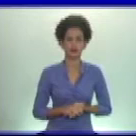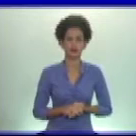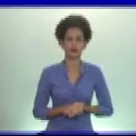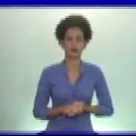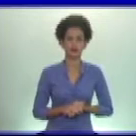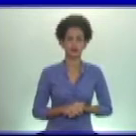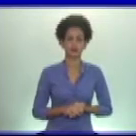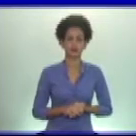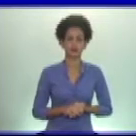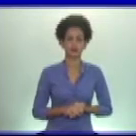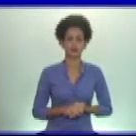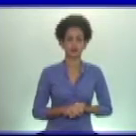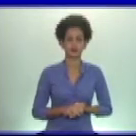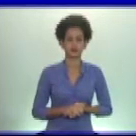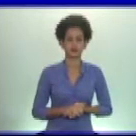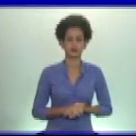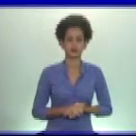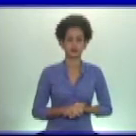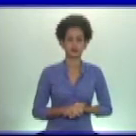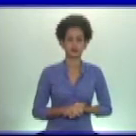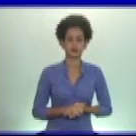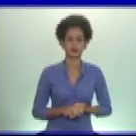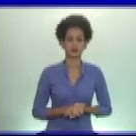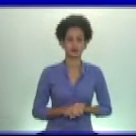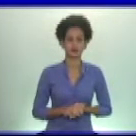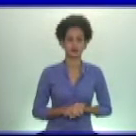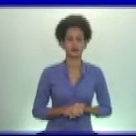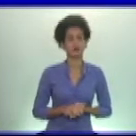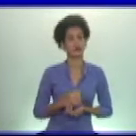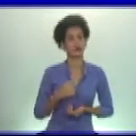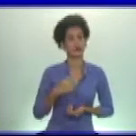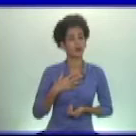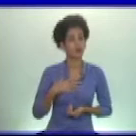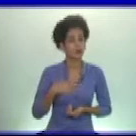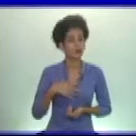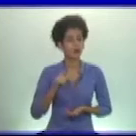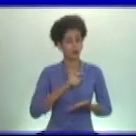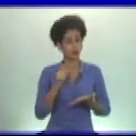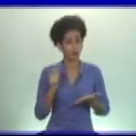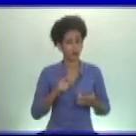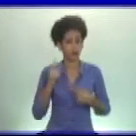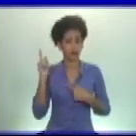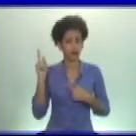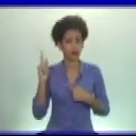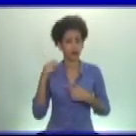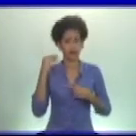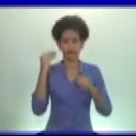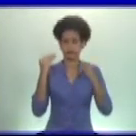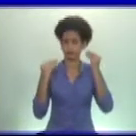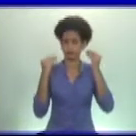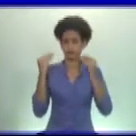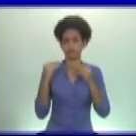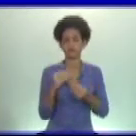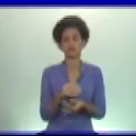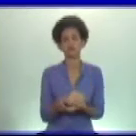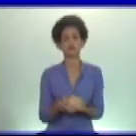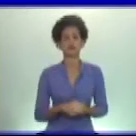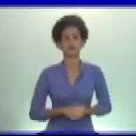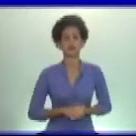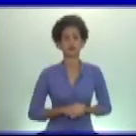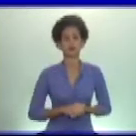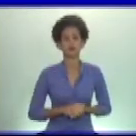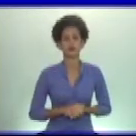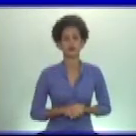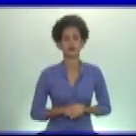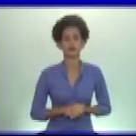sus raíces cuadradas. Yo les sugiero que ustedes vayan copiando, ¿verdad? Y a la vez analizando. Repito ese último